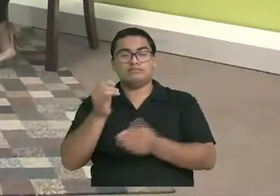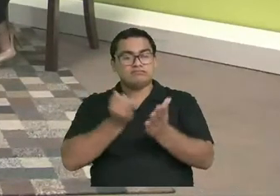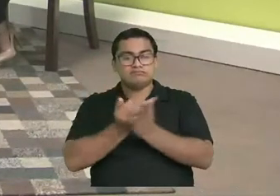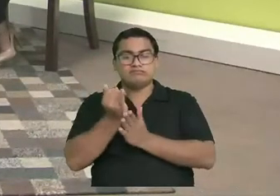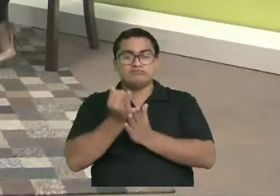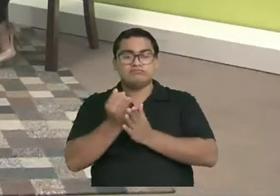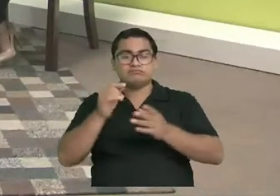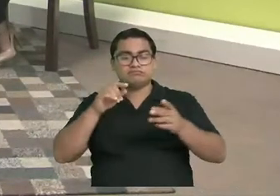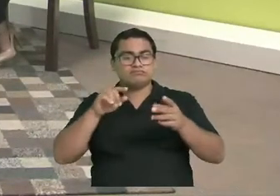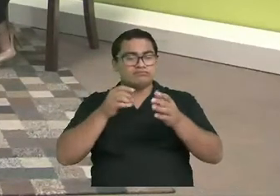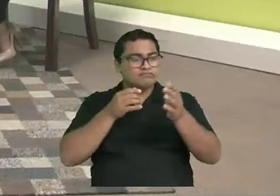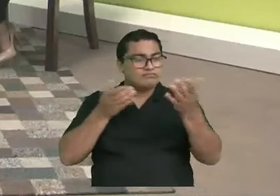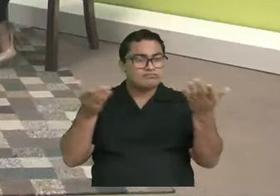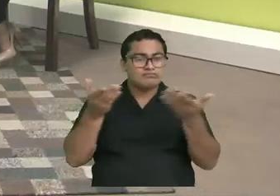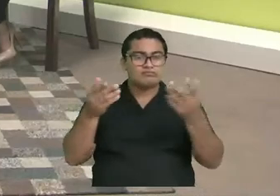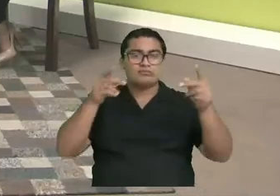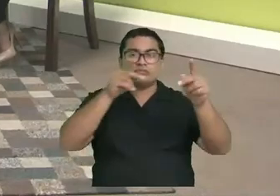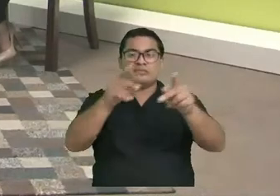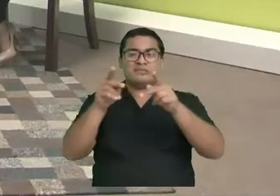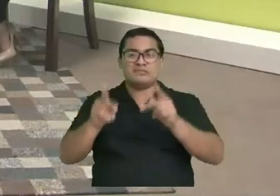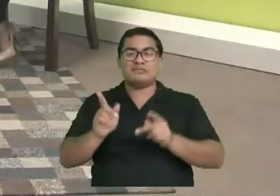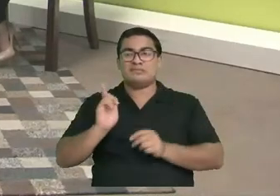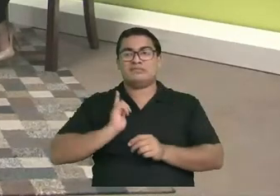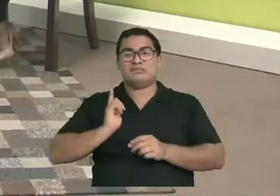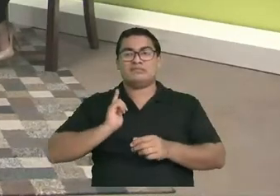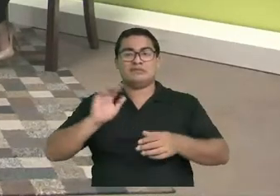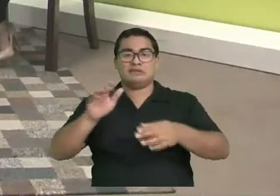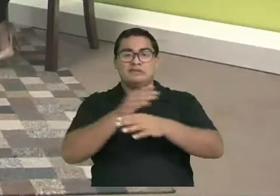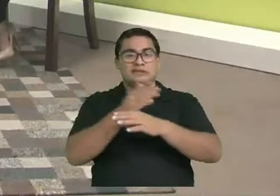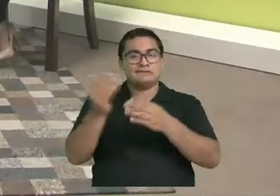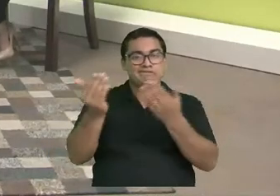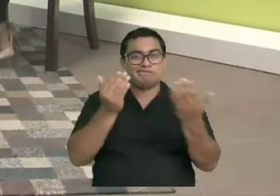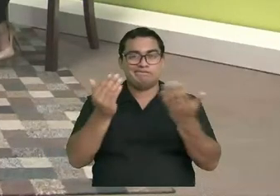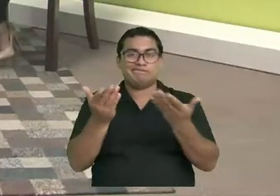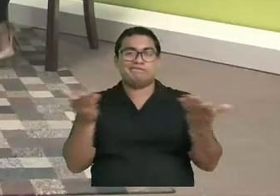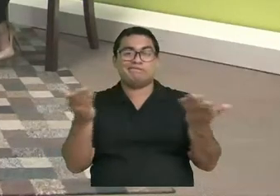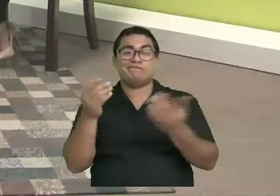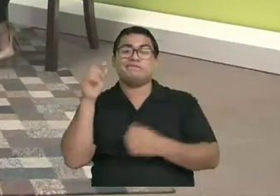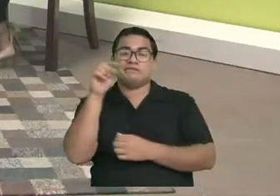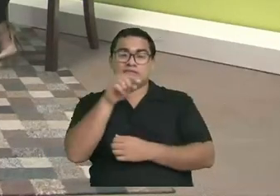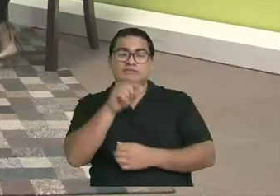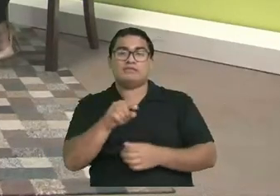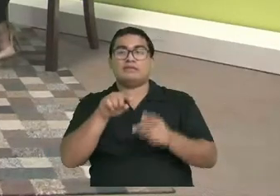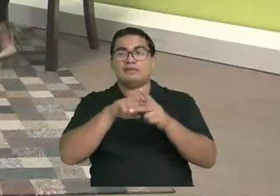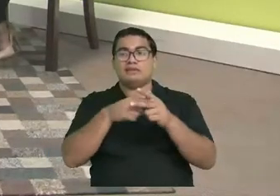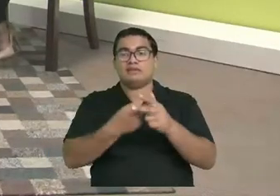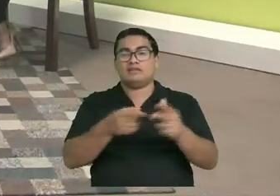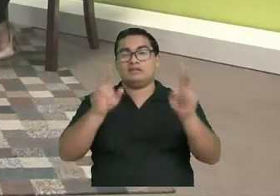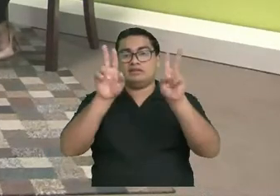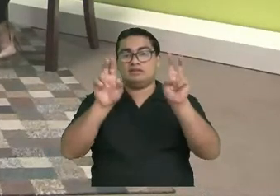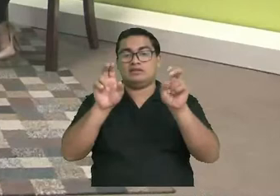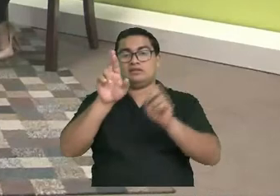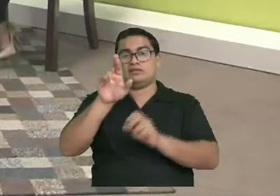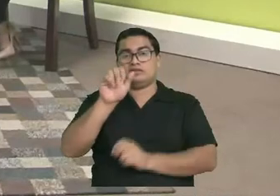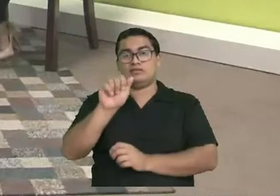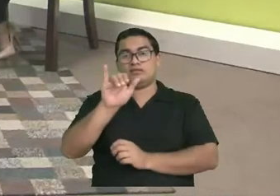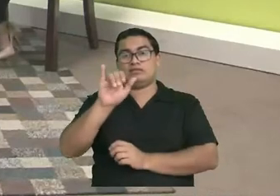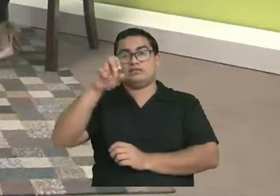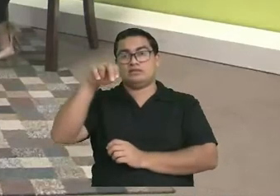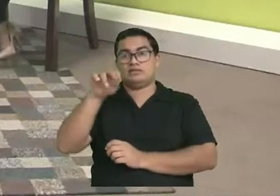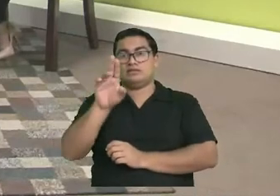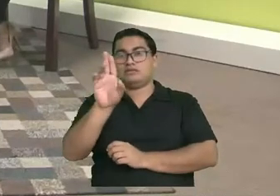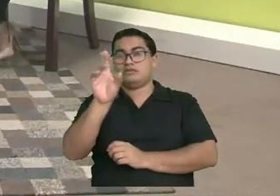a observar ciertos pacientes que compartían características en comunes. Y de ahí fue que se originó el término de enfermedad de